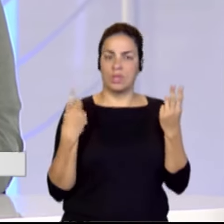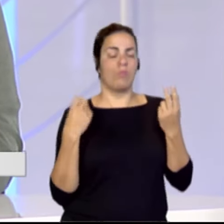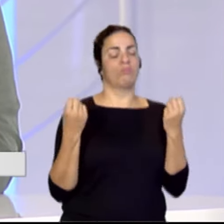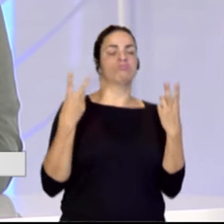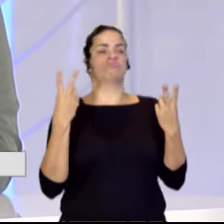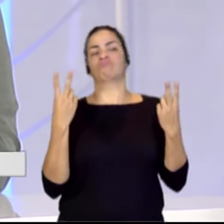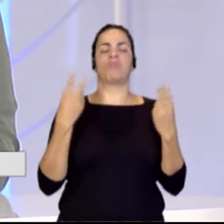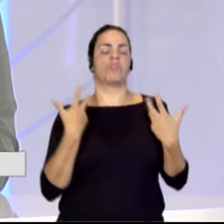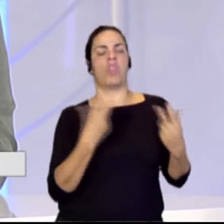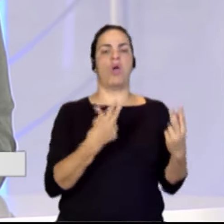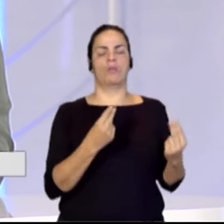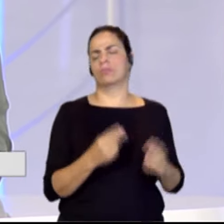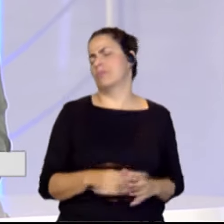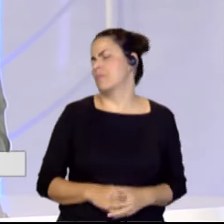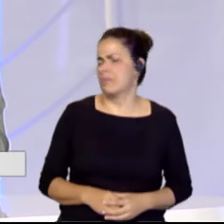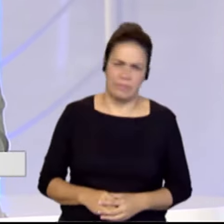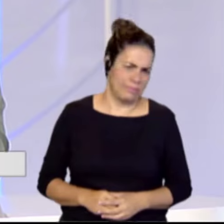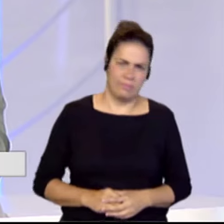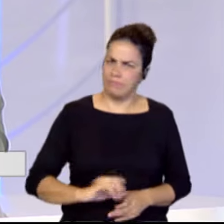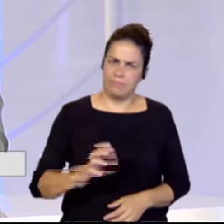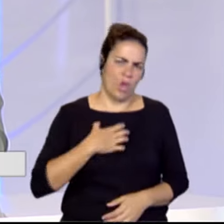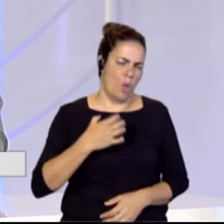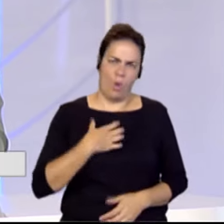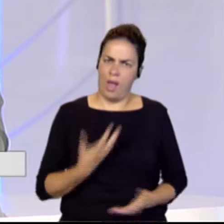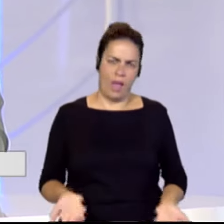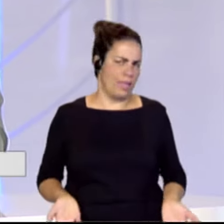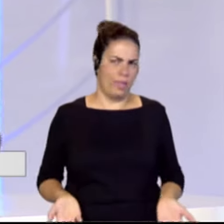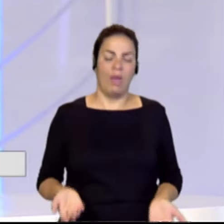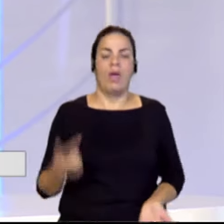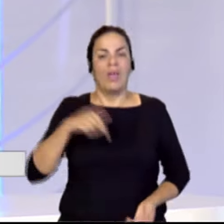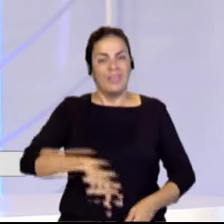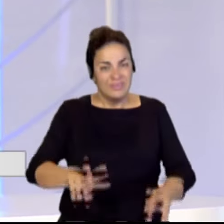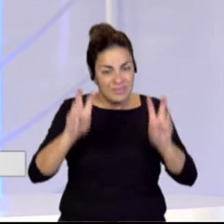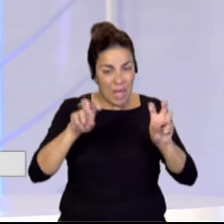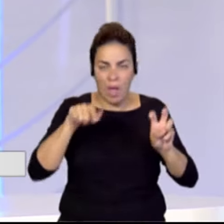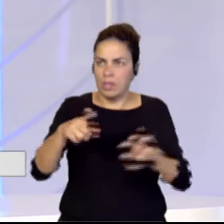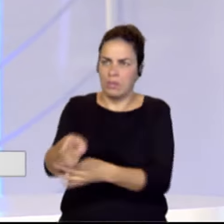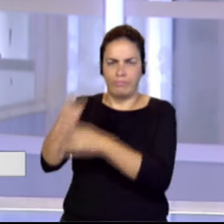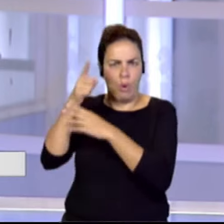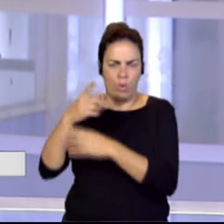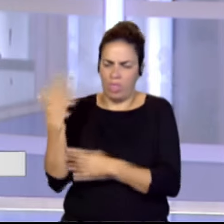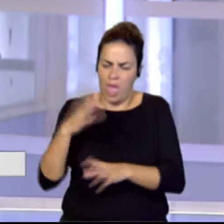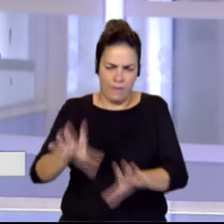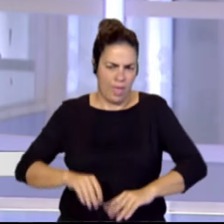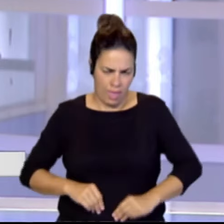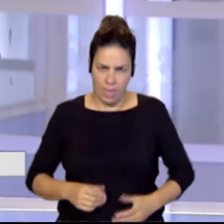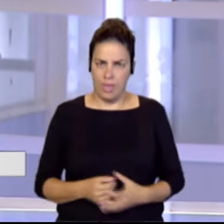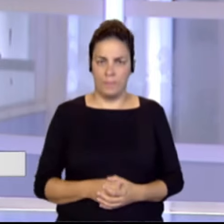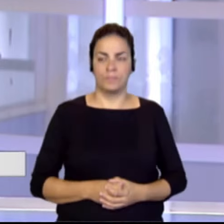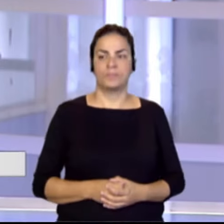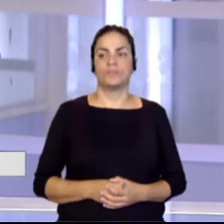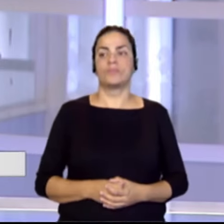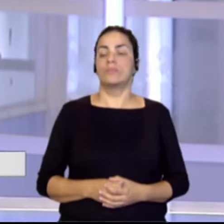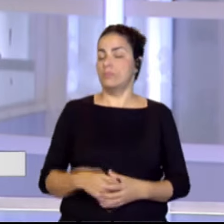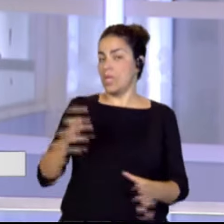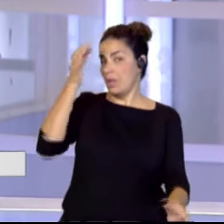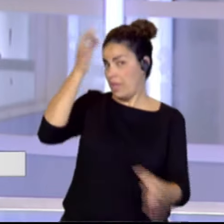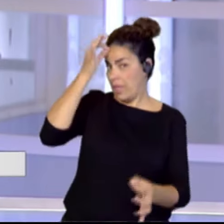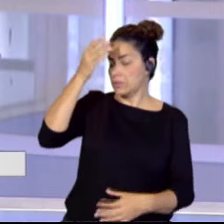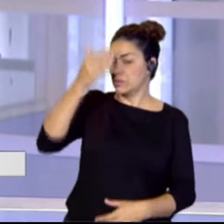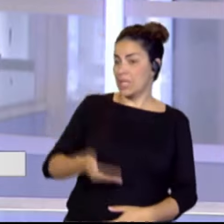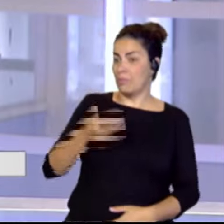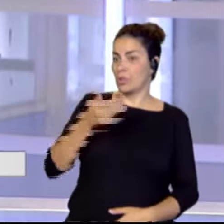demás no no en este tema vamos a pasar por el Aro las cifras son importantes pero yo creo que más importante para lo que